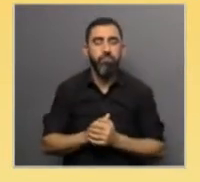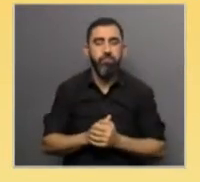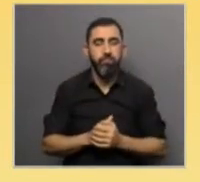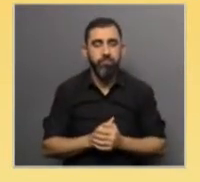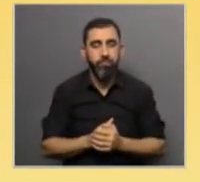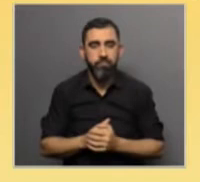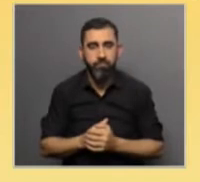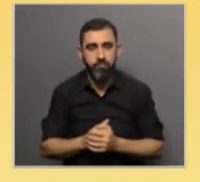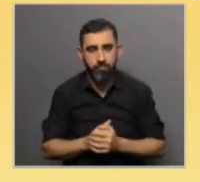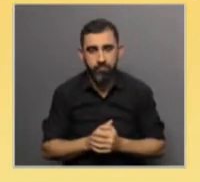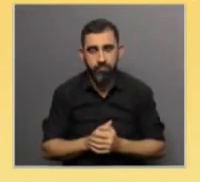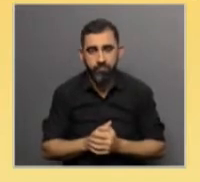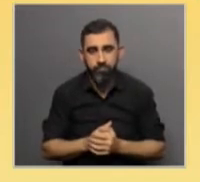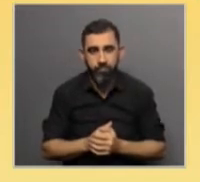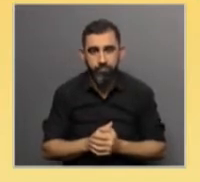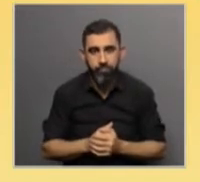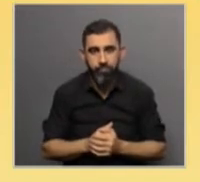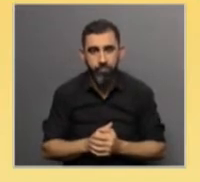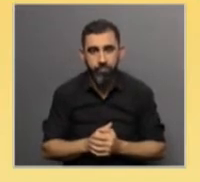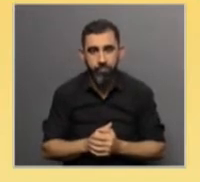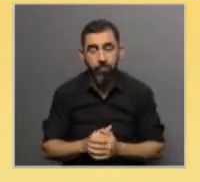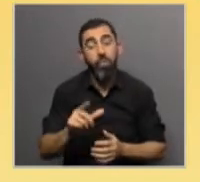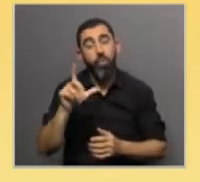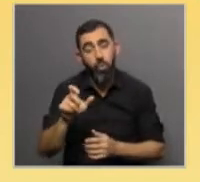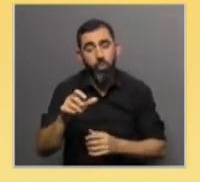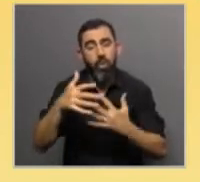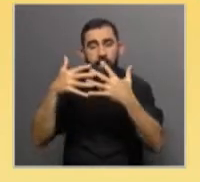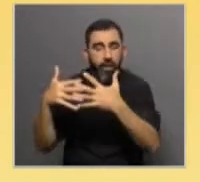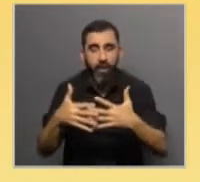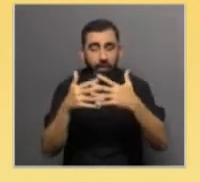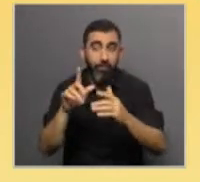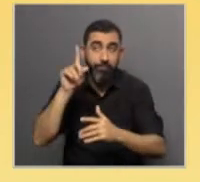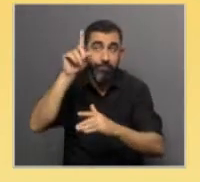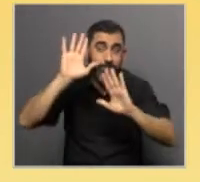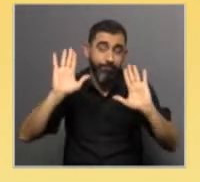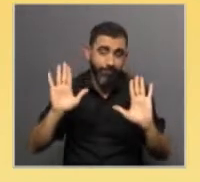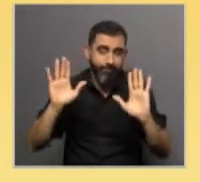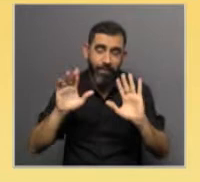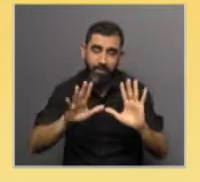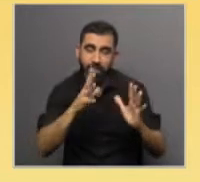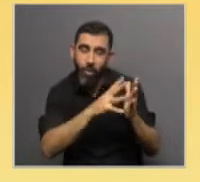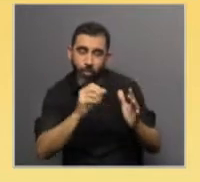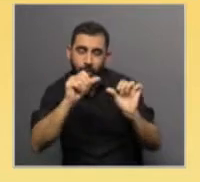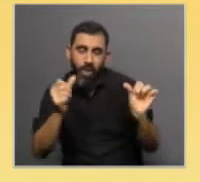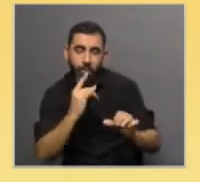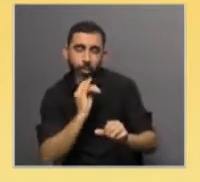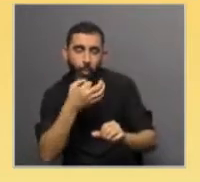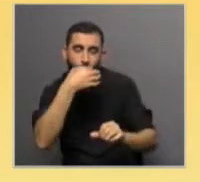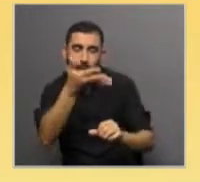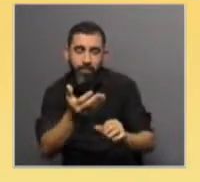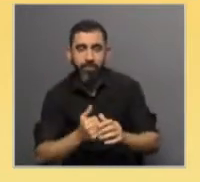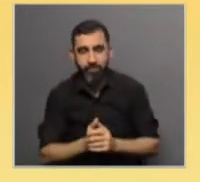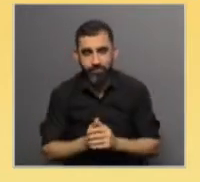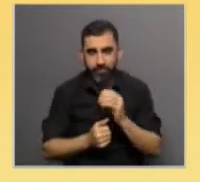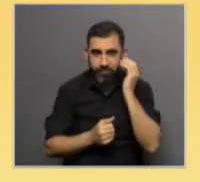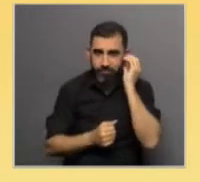se basa la película, ¿no? Pero por supuesto, Hollywood está allá. Entonces, ¿qué le vamos a hacer? Está bien. Ahora, Richard...